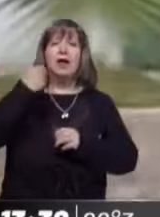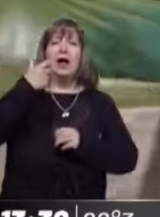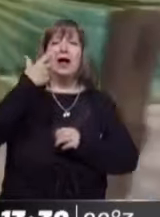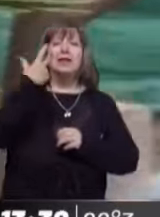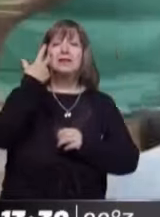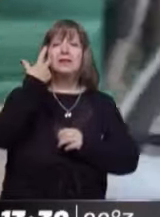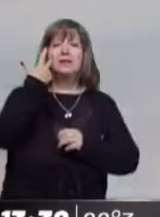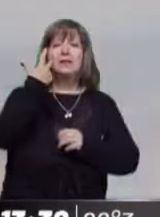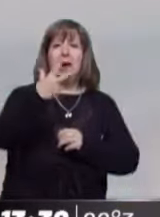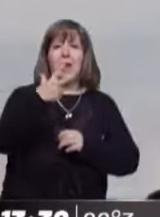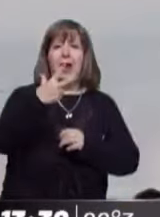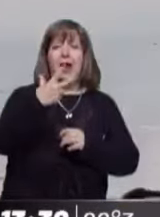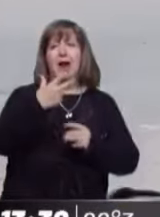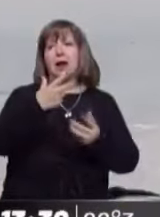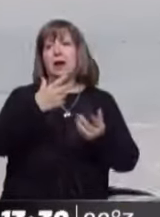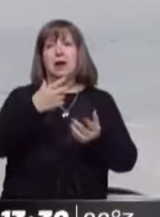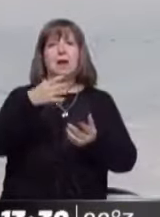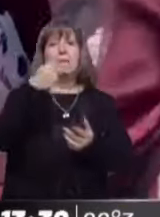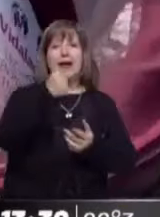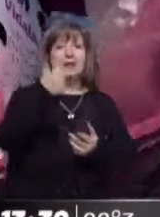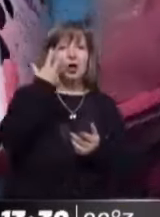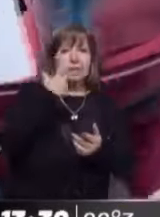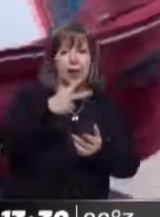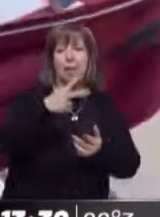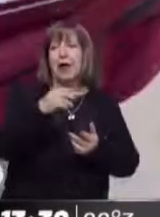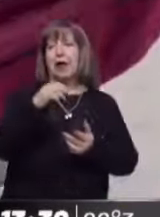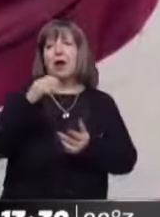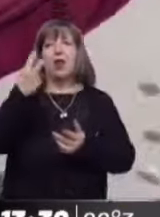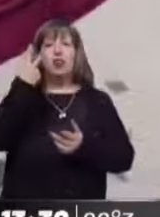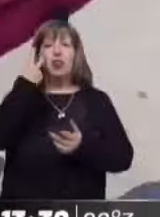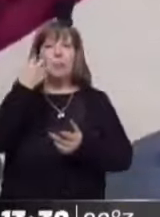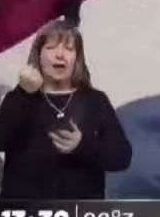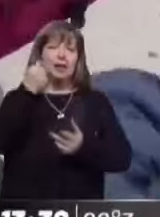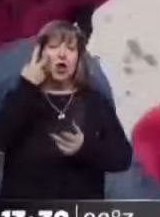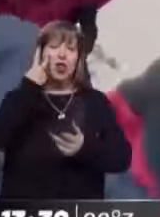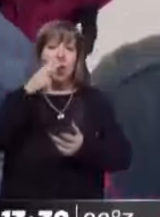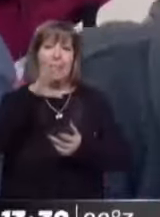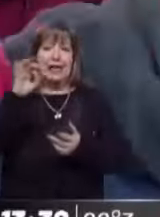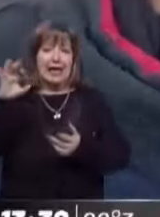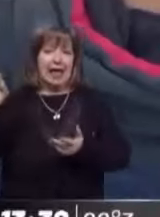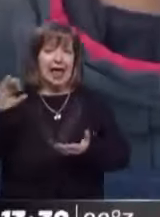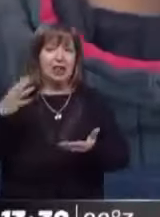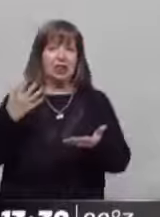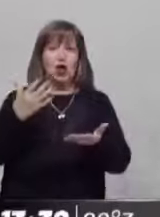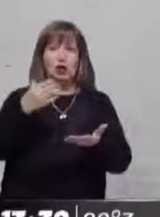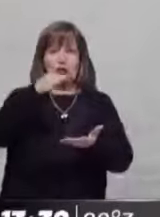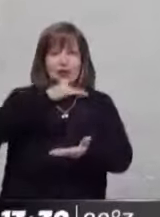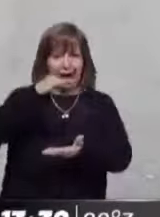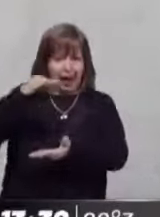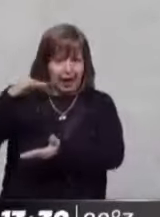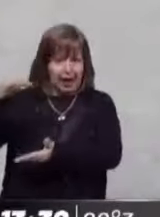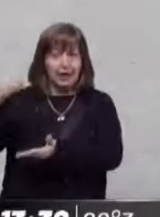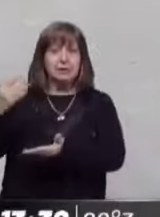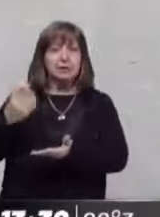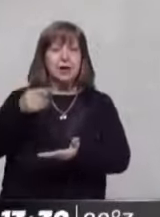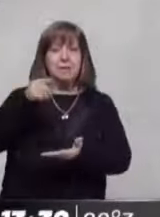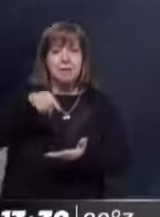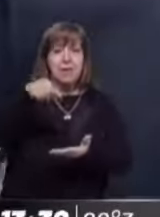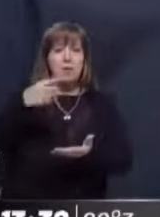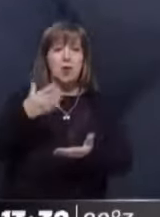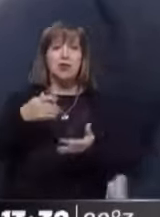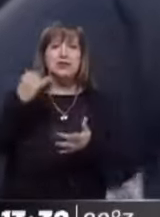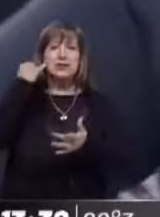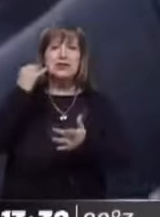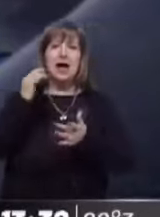3.000 pesos por unidad, 2.500 o 30.000 pesos por 12 cajas es lo que se oferta en Marketplace la leche que llegó